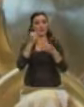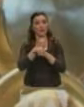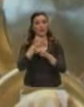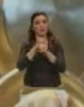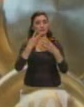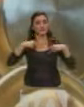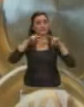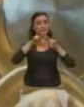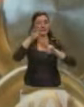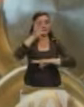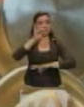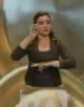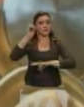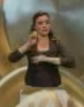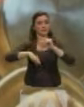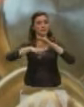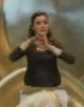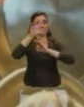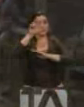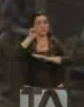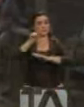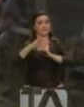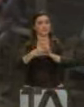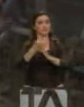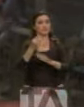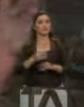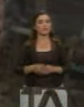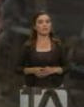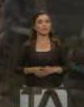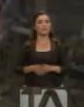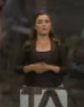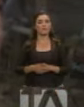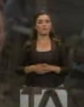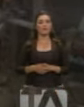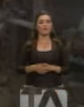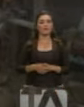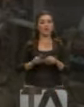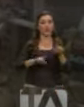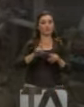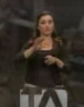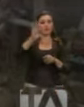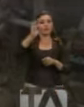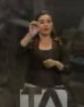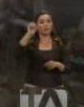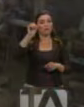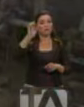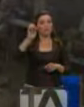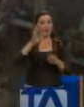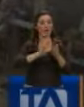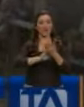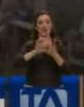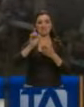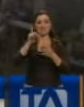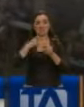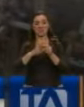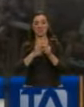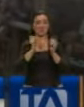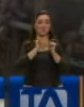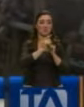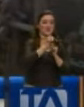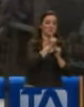un costo de 800 hasta $3,000. Esas están en la FA en Quito, están en las Chuchucaras en la Tacunga,